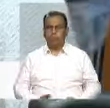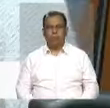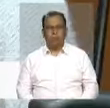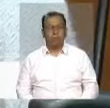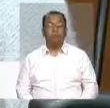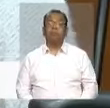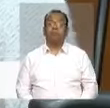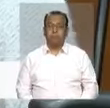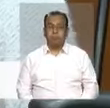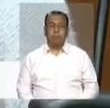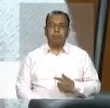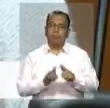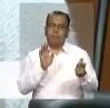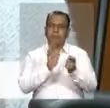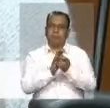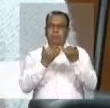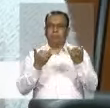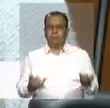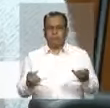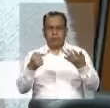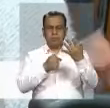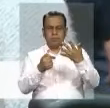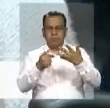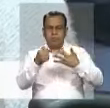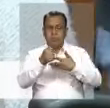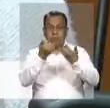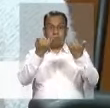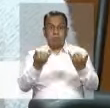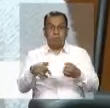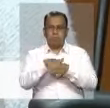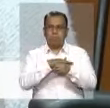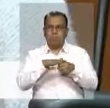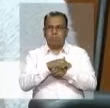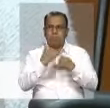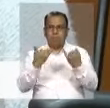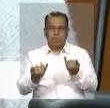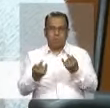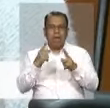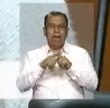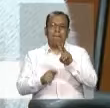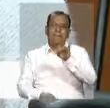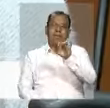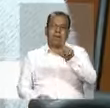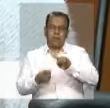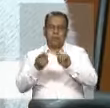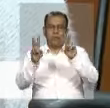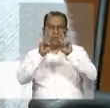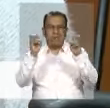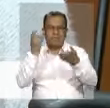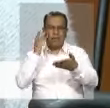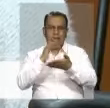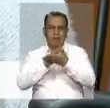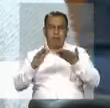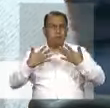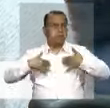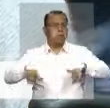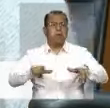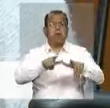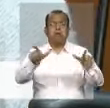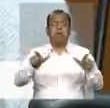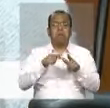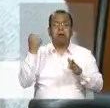y que estaba evitando una serie de anomalías que hoy se presentan, como le digo, como el abigeato y los mismos temas de salubridad. Hoy matan en cualquier